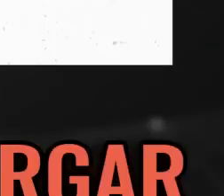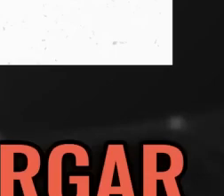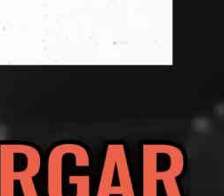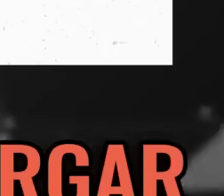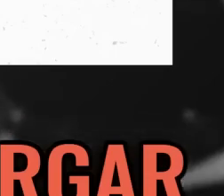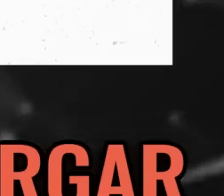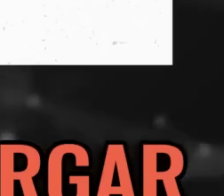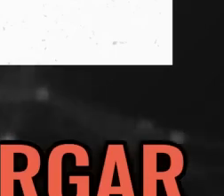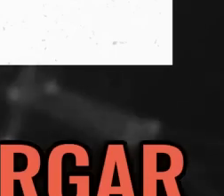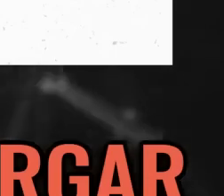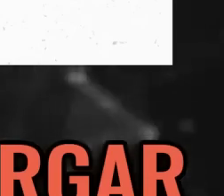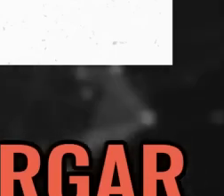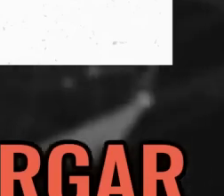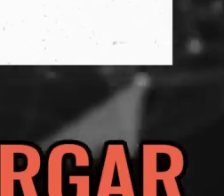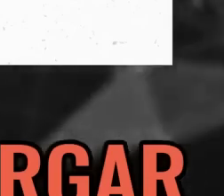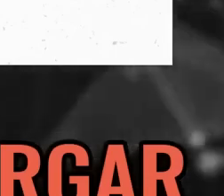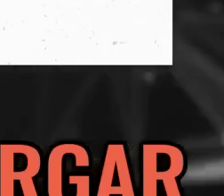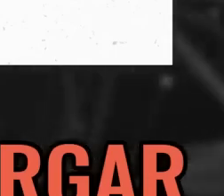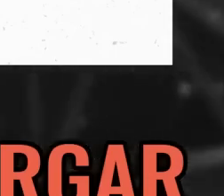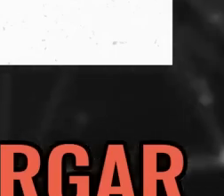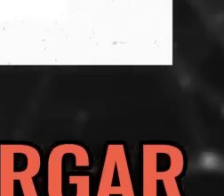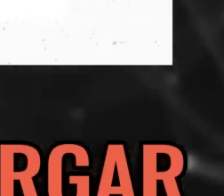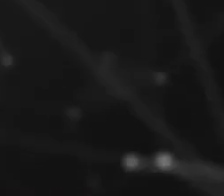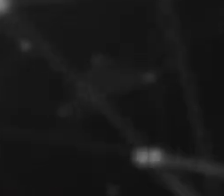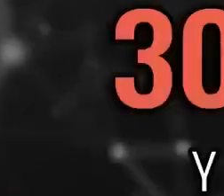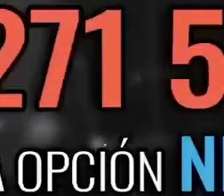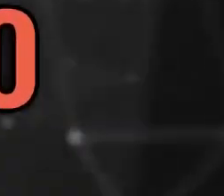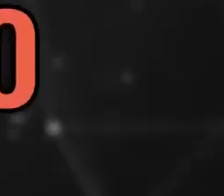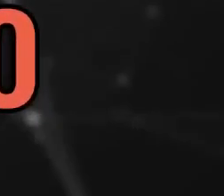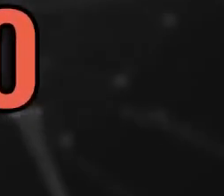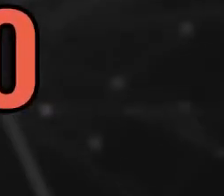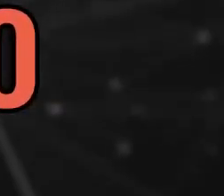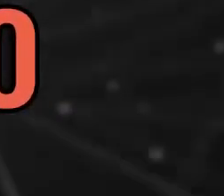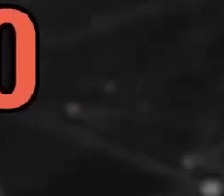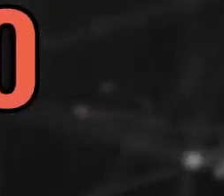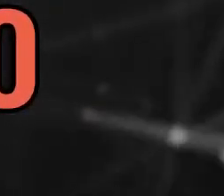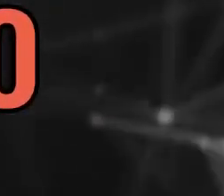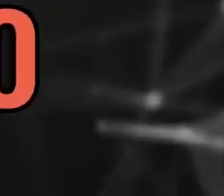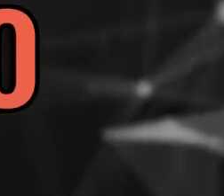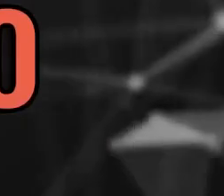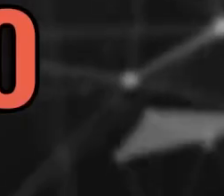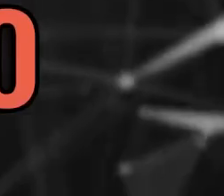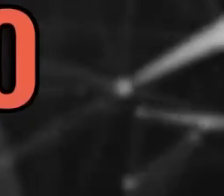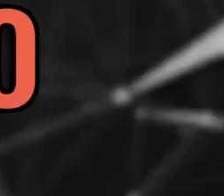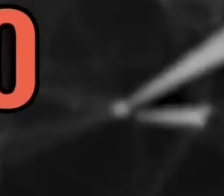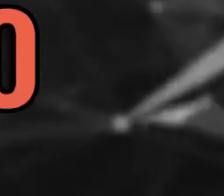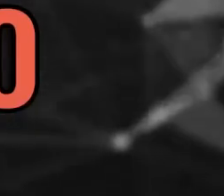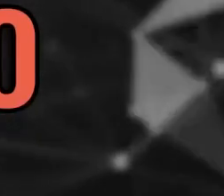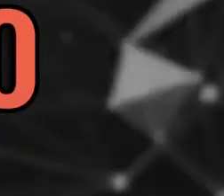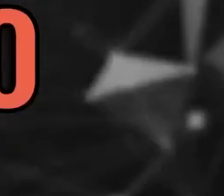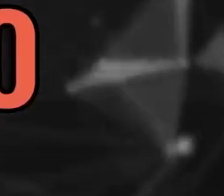recargar. Recuerda que en la página web escoges la opción recargar. Llena los datos con el número de cuenta